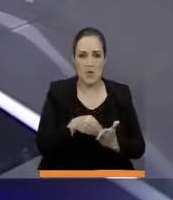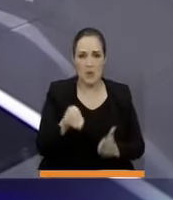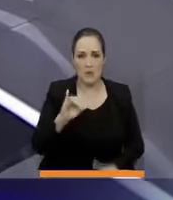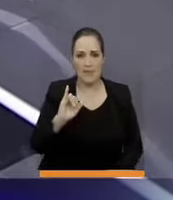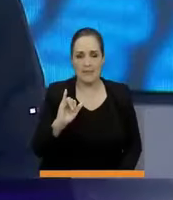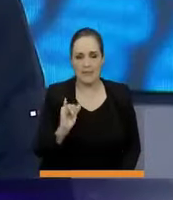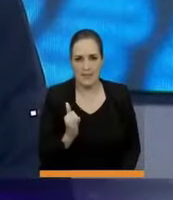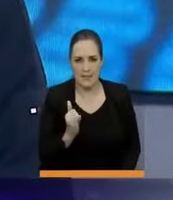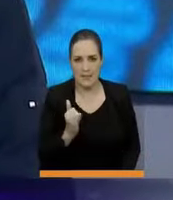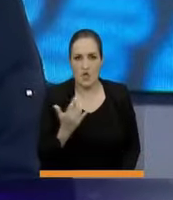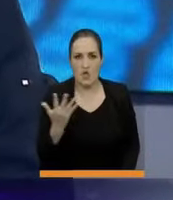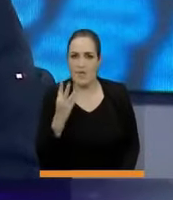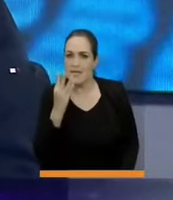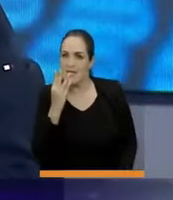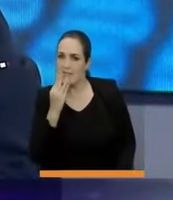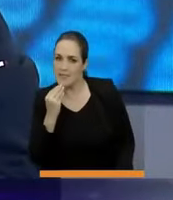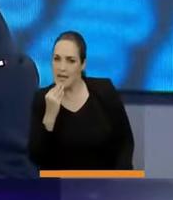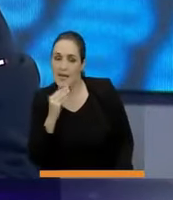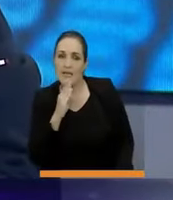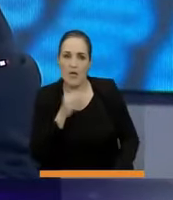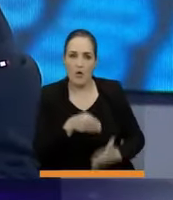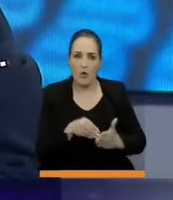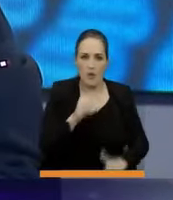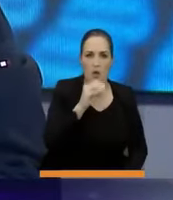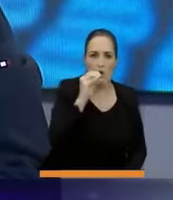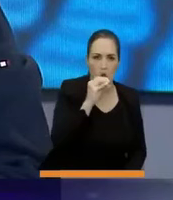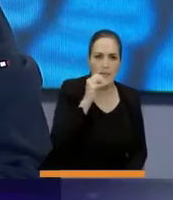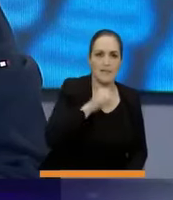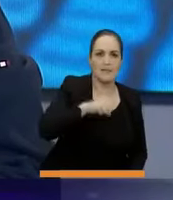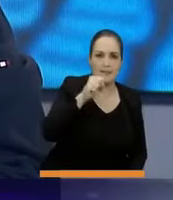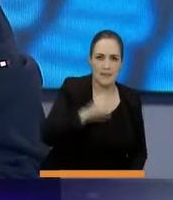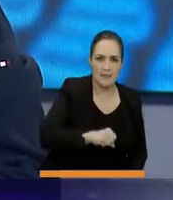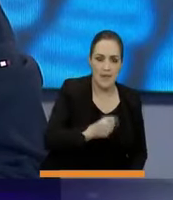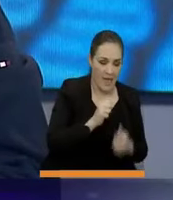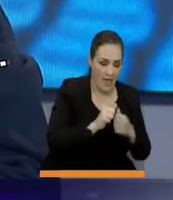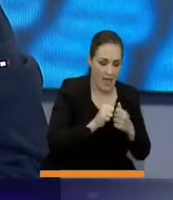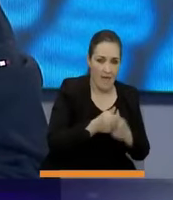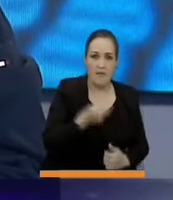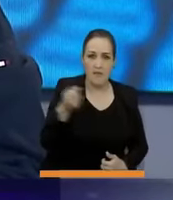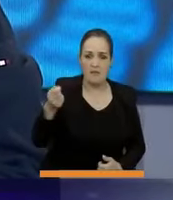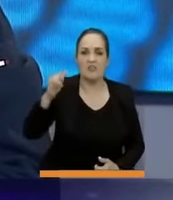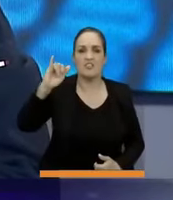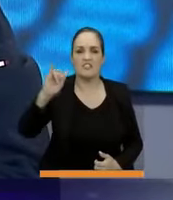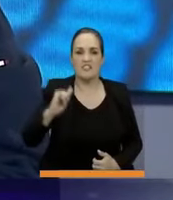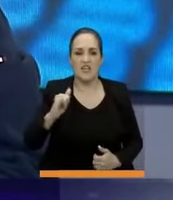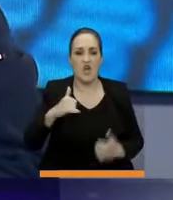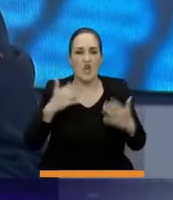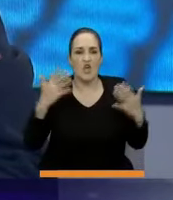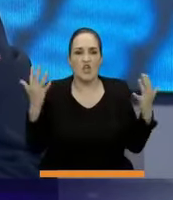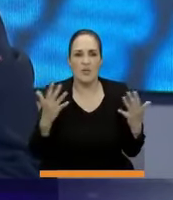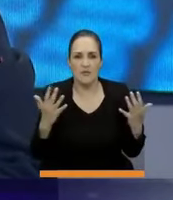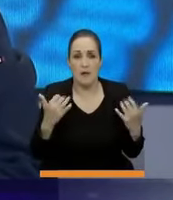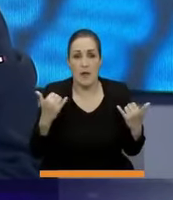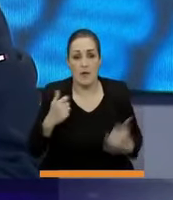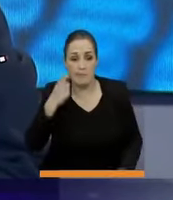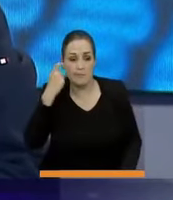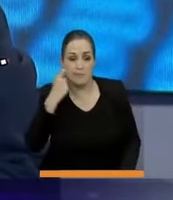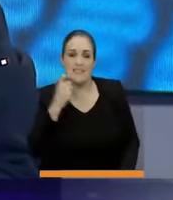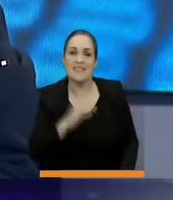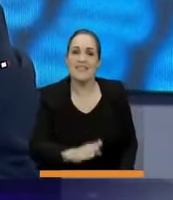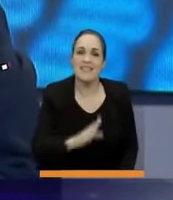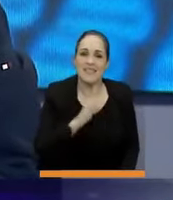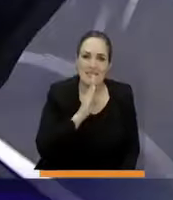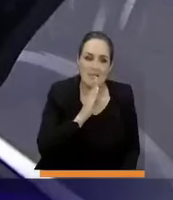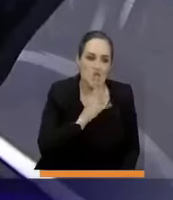en Israel, sí se pagó en efectivo, y ahora nosotros sentimos que la responsabilidad, la tarea urgente es saber quién lo compró